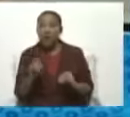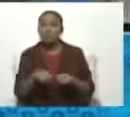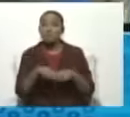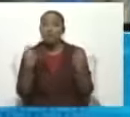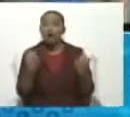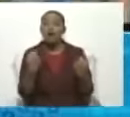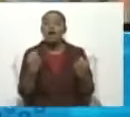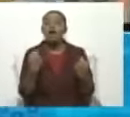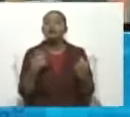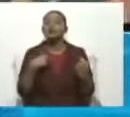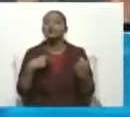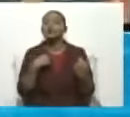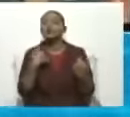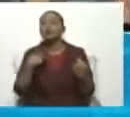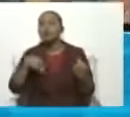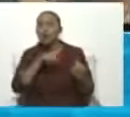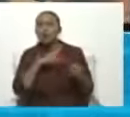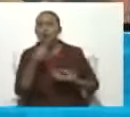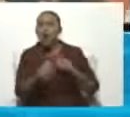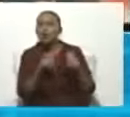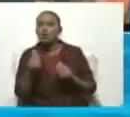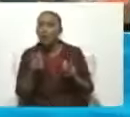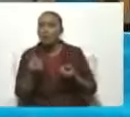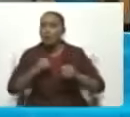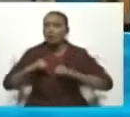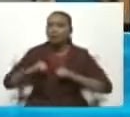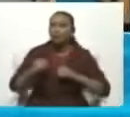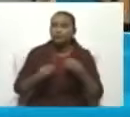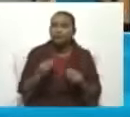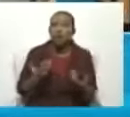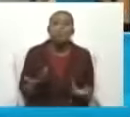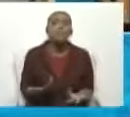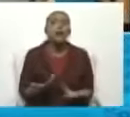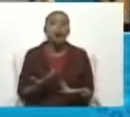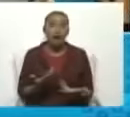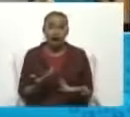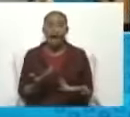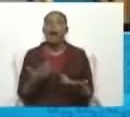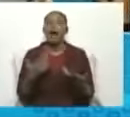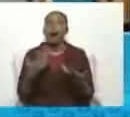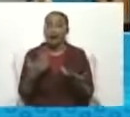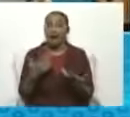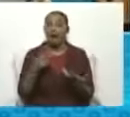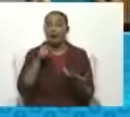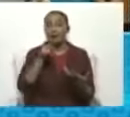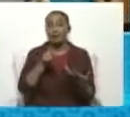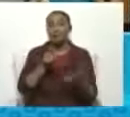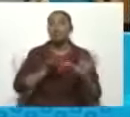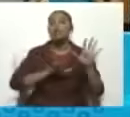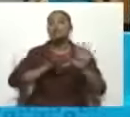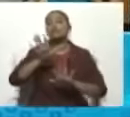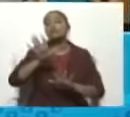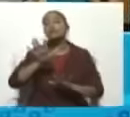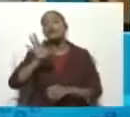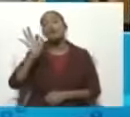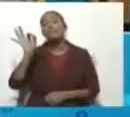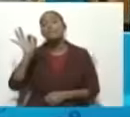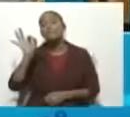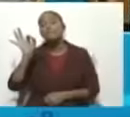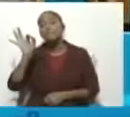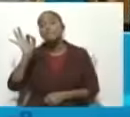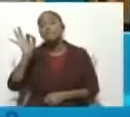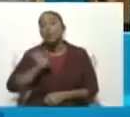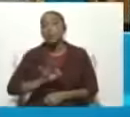teníamos 335 centros de acopio de contingencia. Teníamos 15% de contingencia,